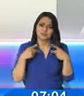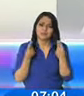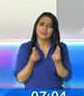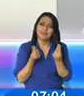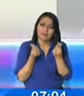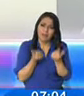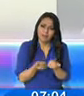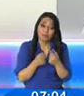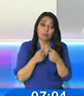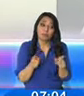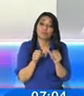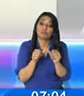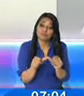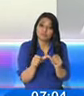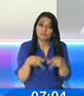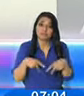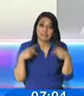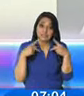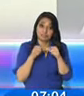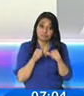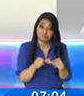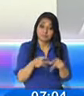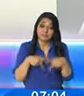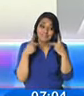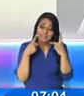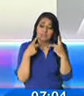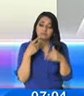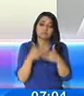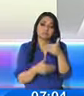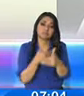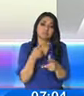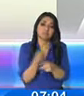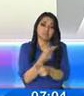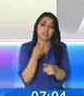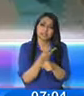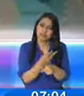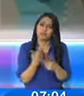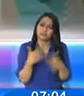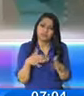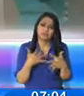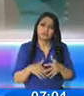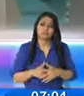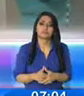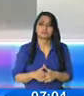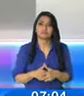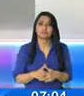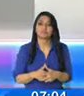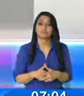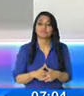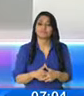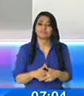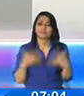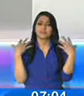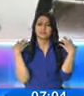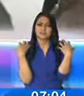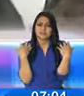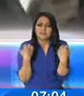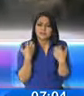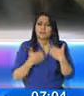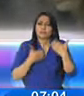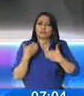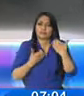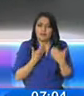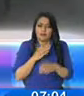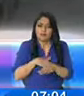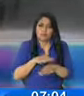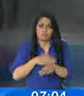de continuar obviamente en su evolución normal pueden haber secuelas muy graves considera que por el estado de estrés emocional se da este tipo de